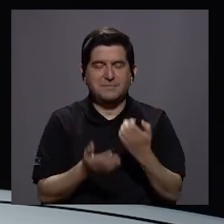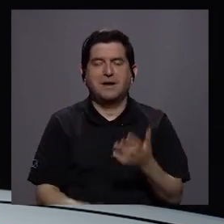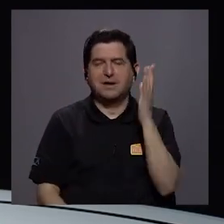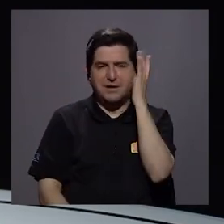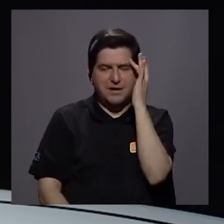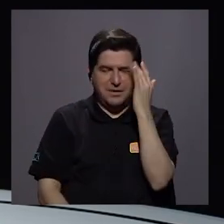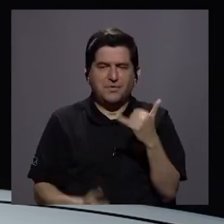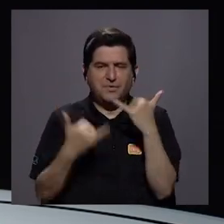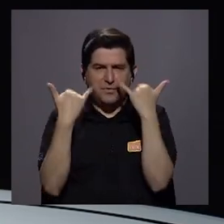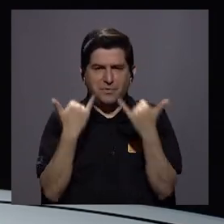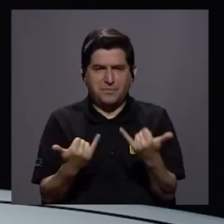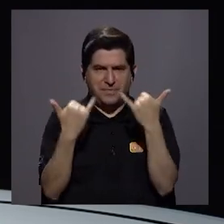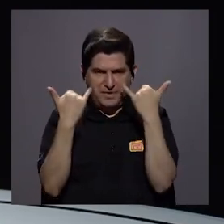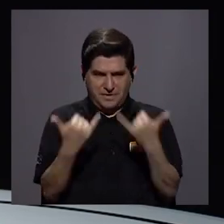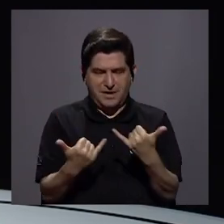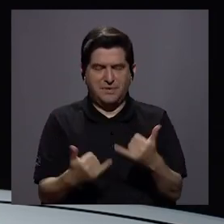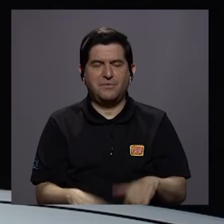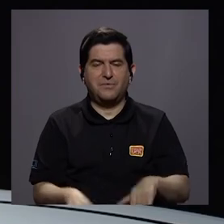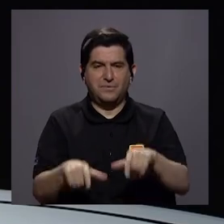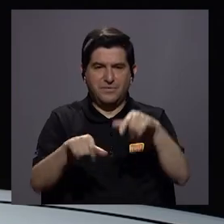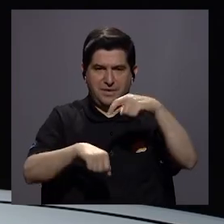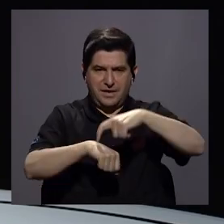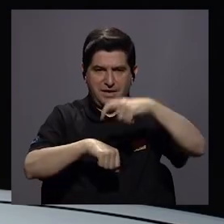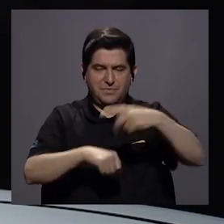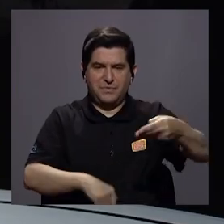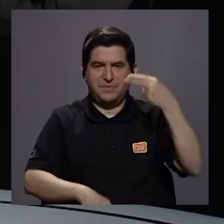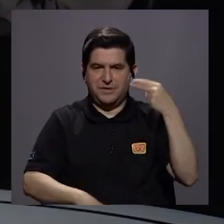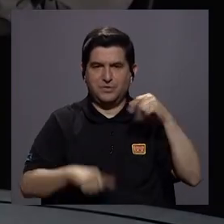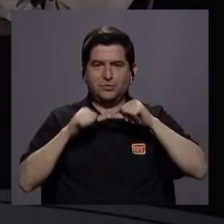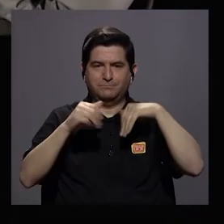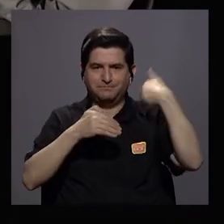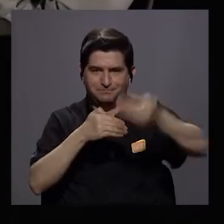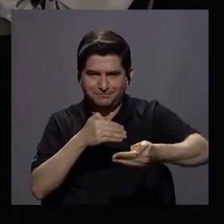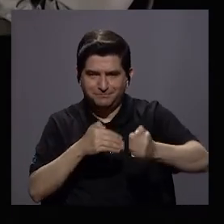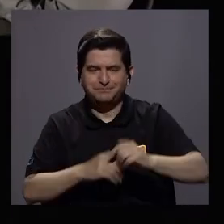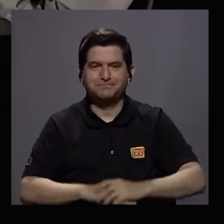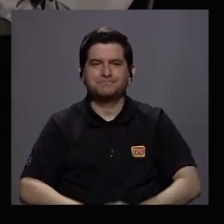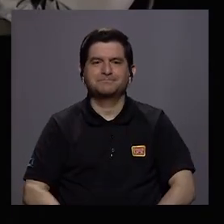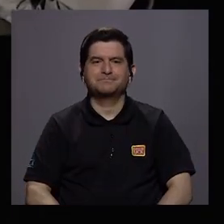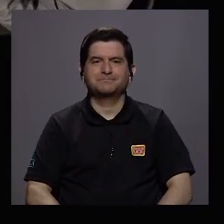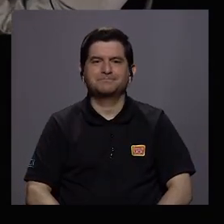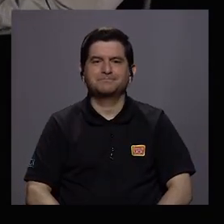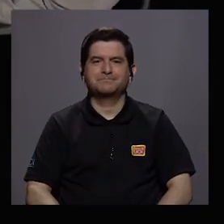tanto preocupan en este momento histórico que vivimos. Ya regresamos.